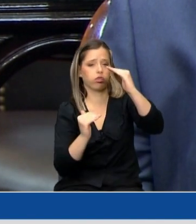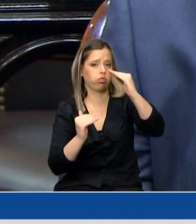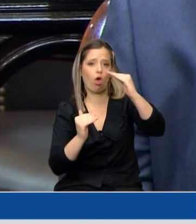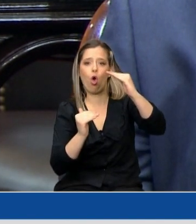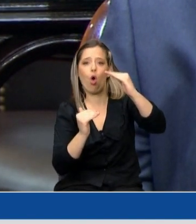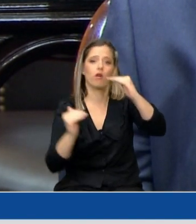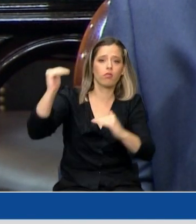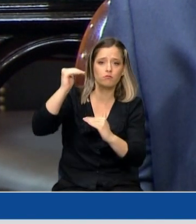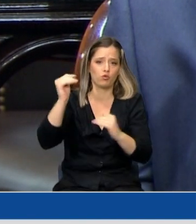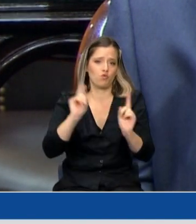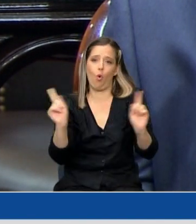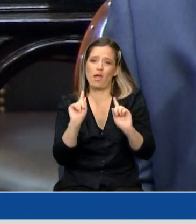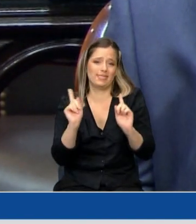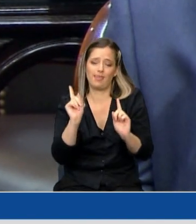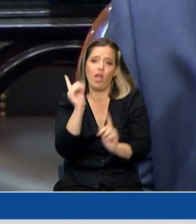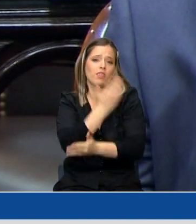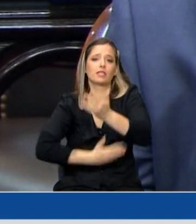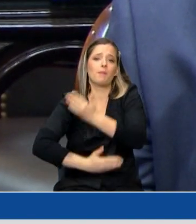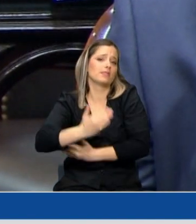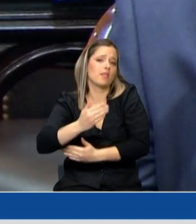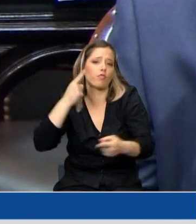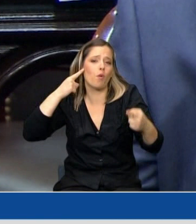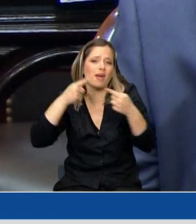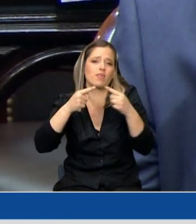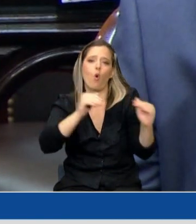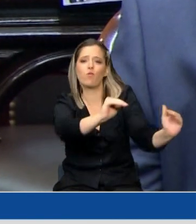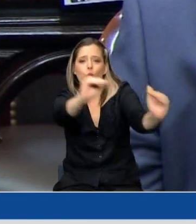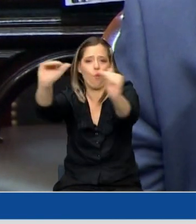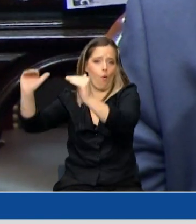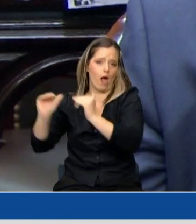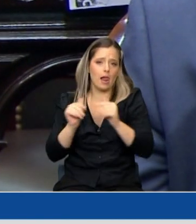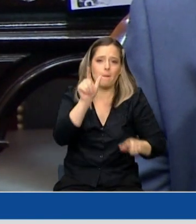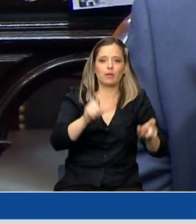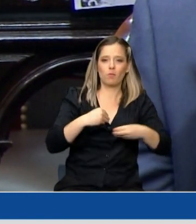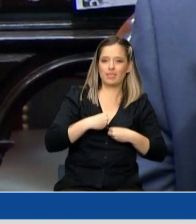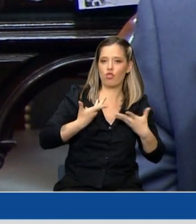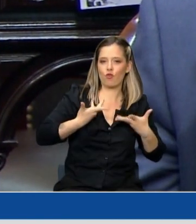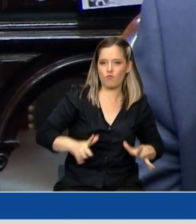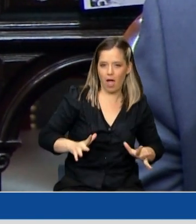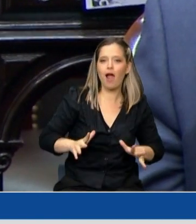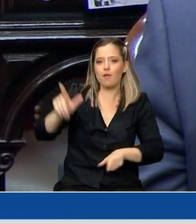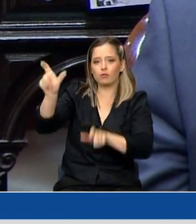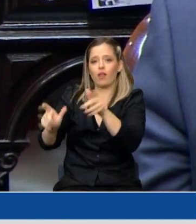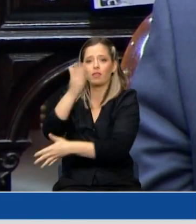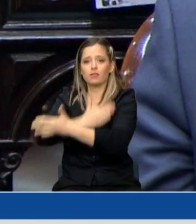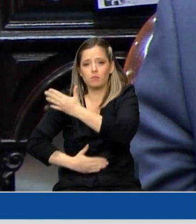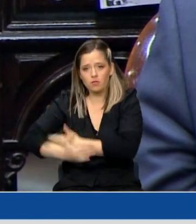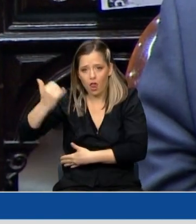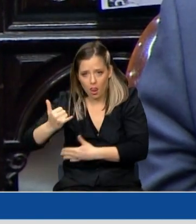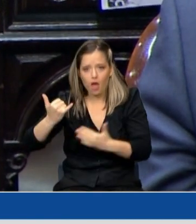escala superior, es una escala de igualdad con los que nos sentimos normales. A veces algunos tipos